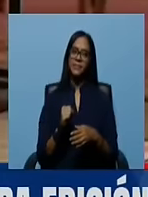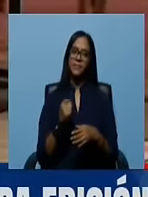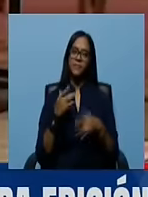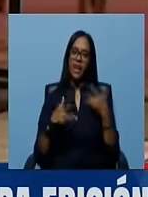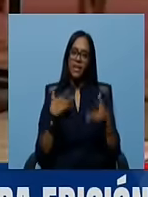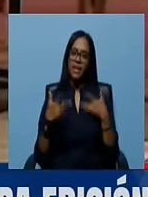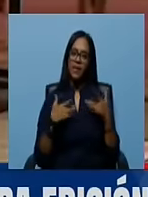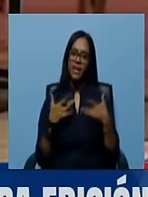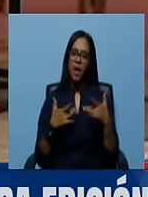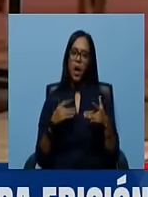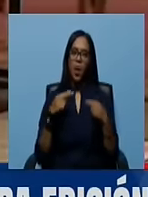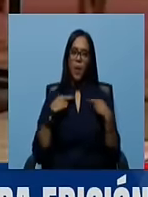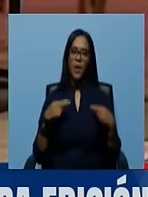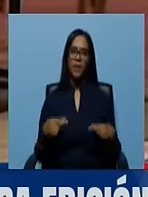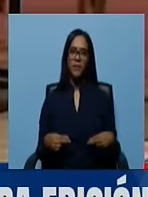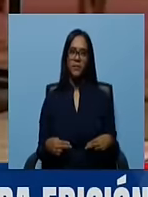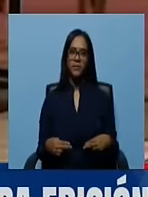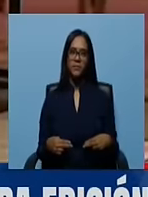actividad humana,